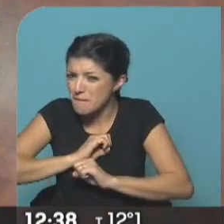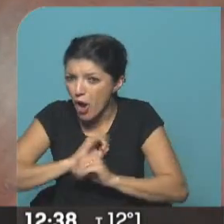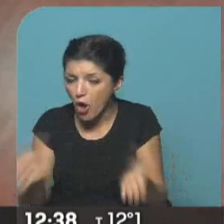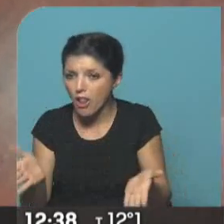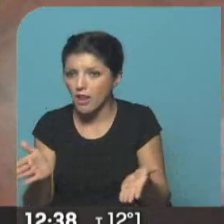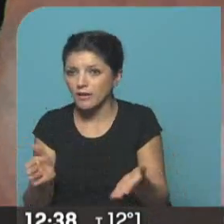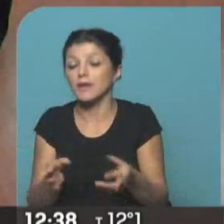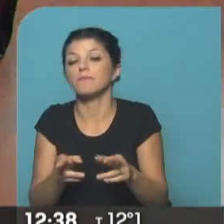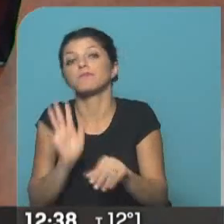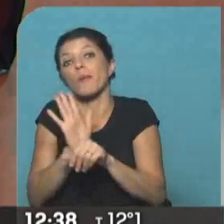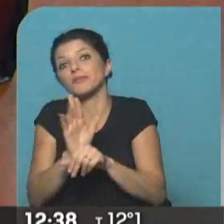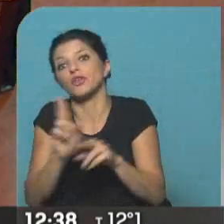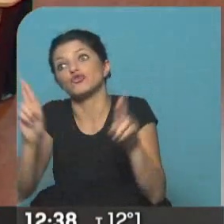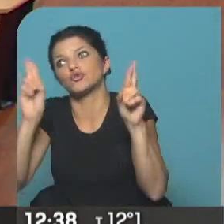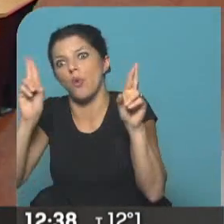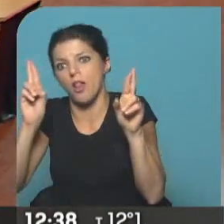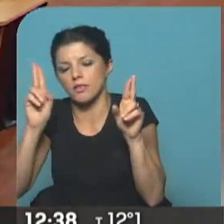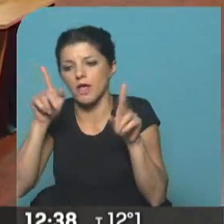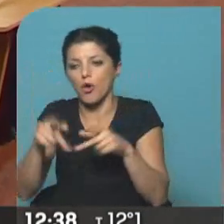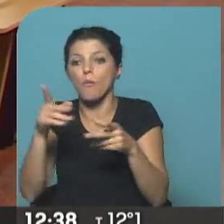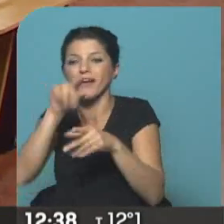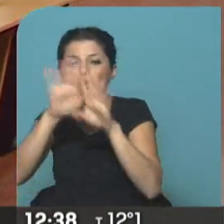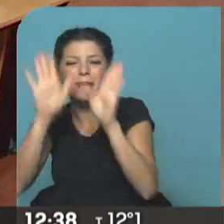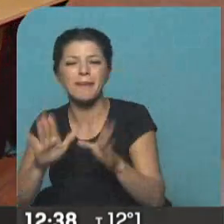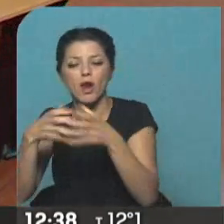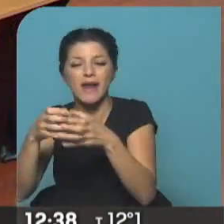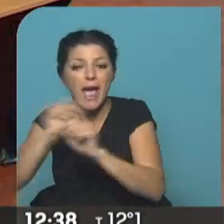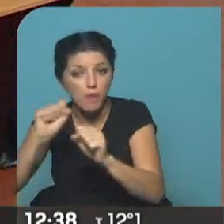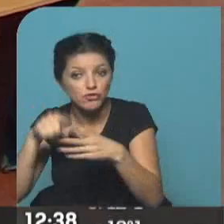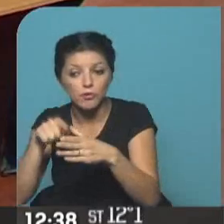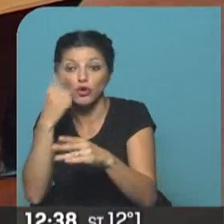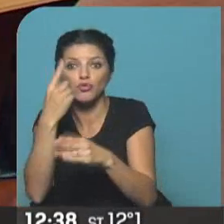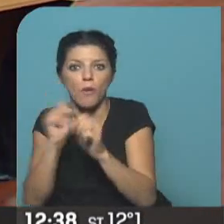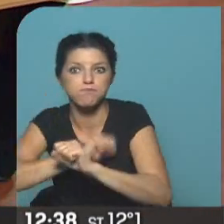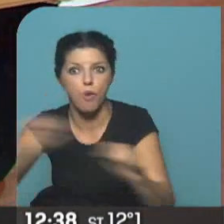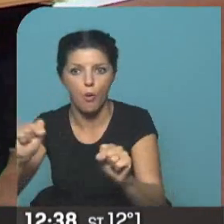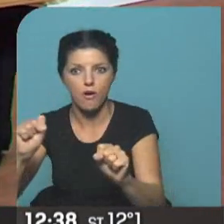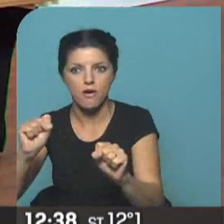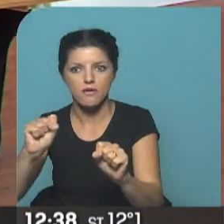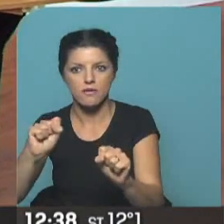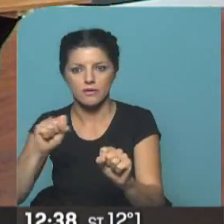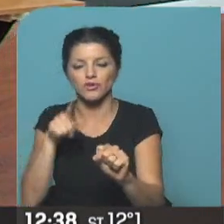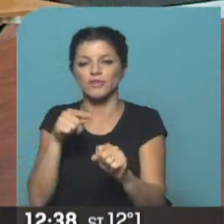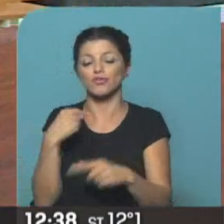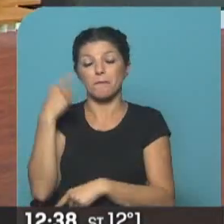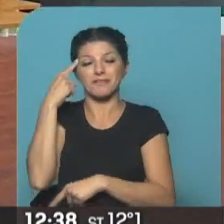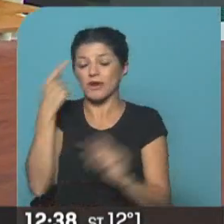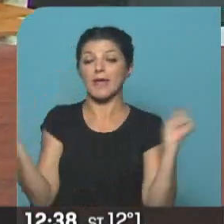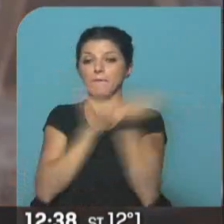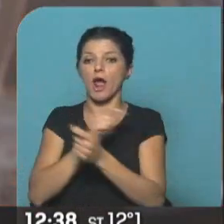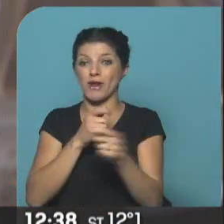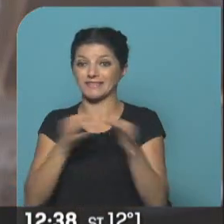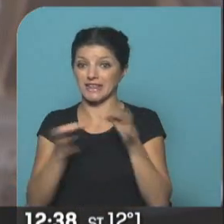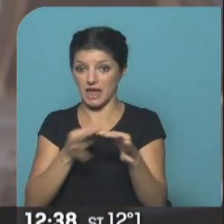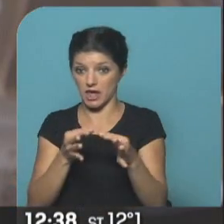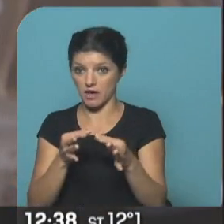una cuestión fortuita, como la explosión de esos explosivos con los que pensaban atacar, los convenció para intentar otra cosa. Por eso la conexión